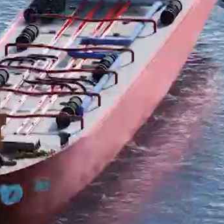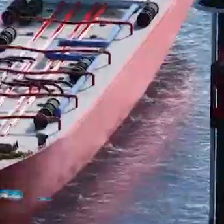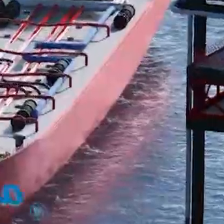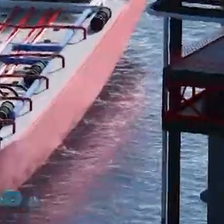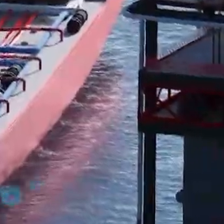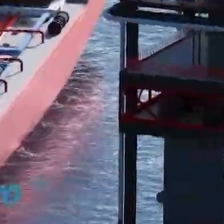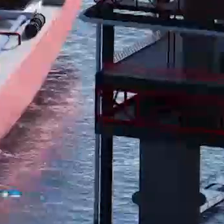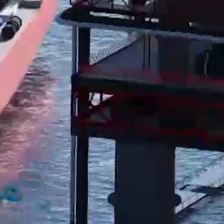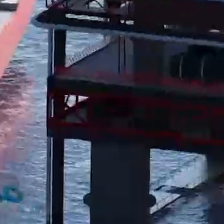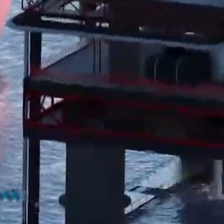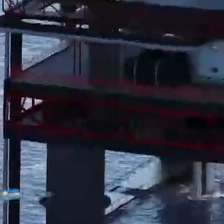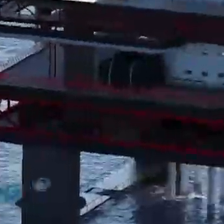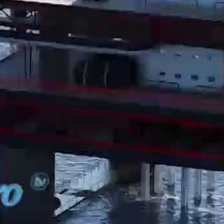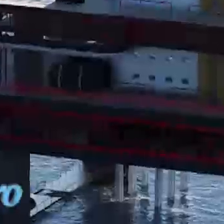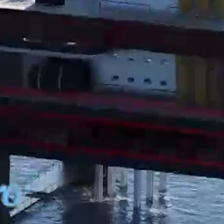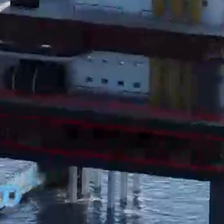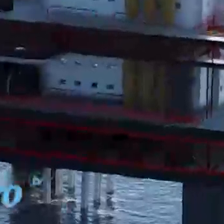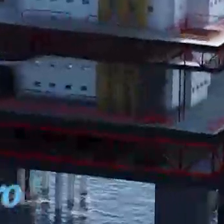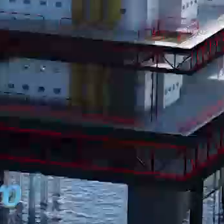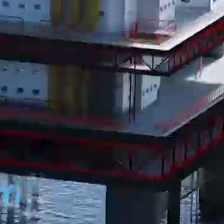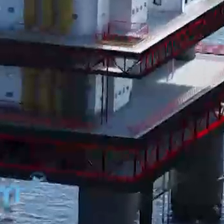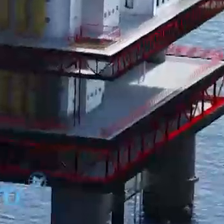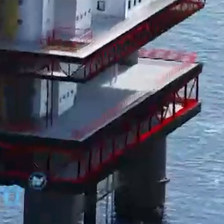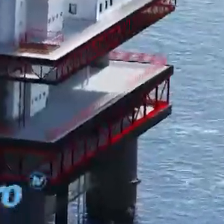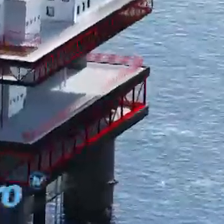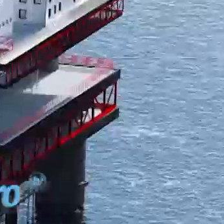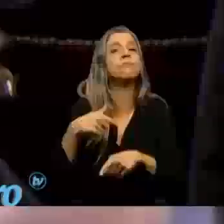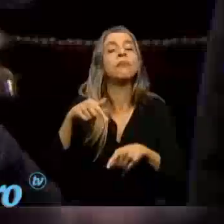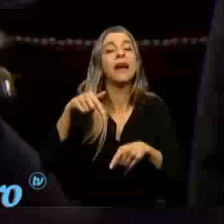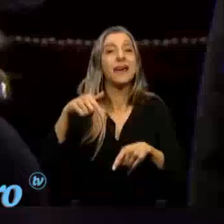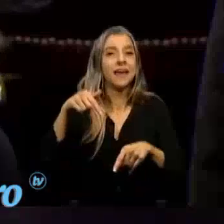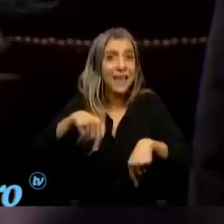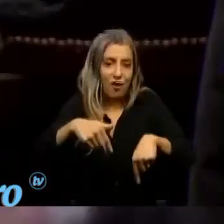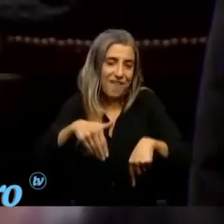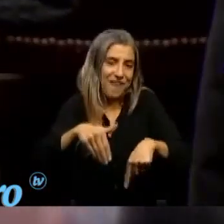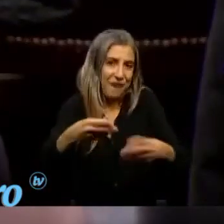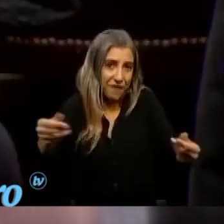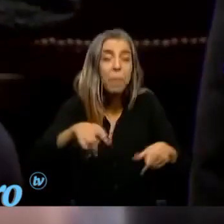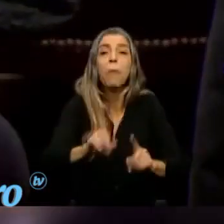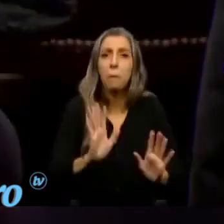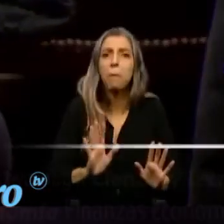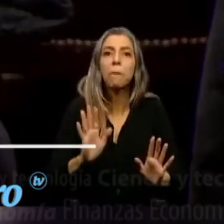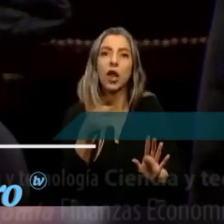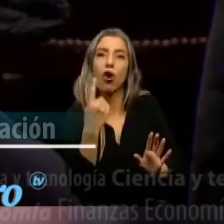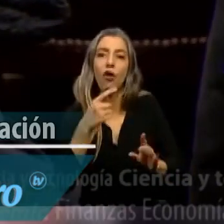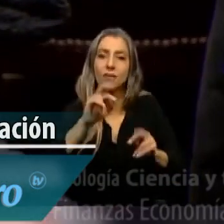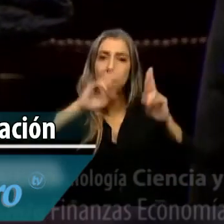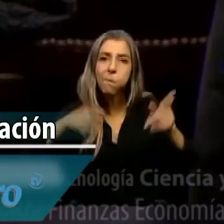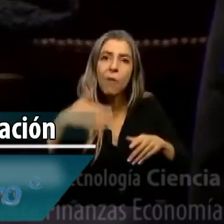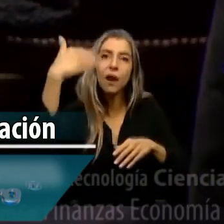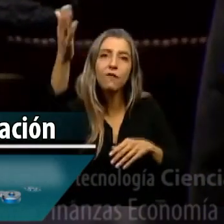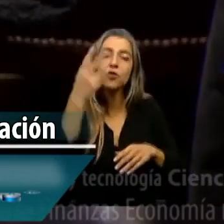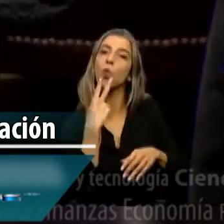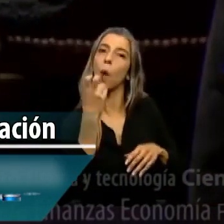y armónicos, cuidando a la economía y a los productores nacionales. La mirada y la planificación de la transición energética